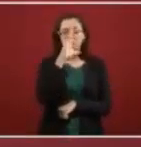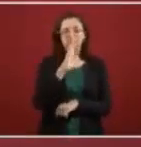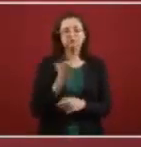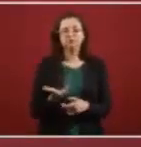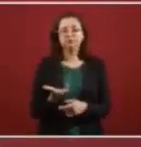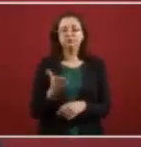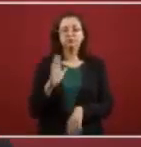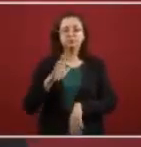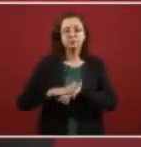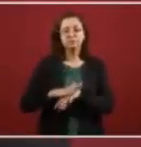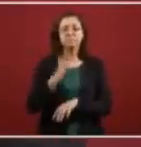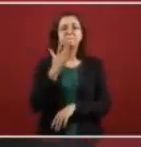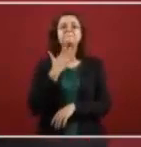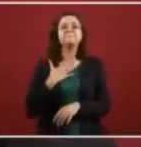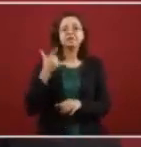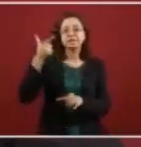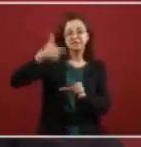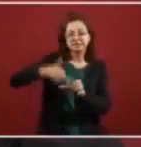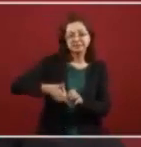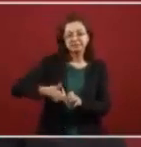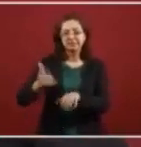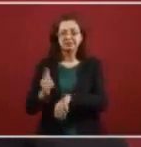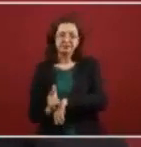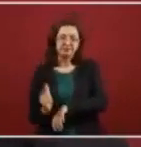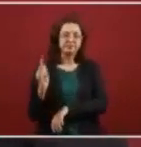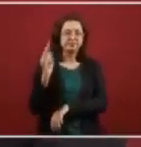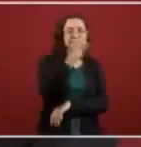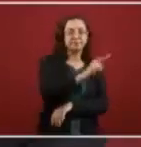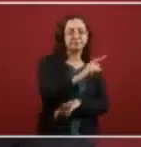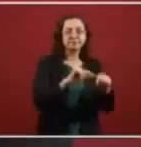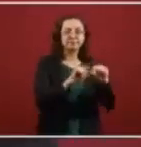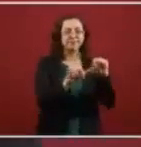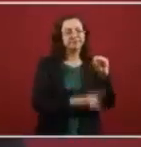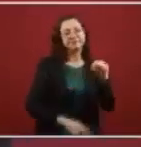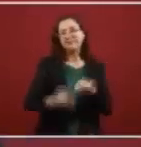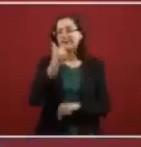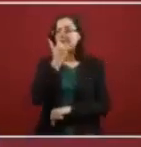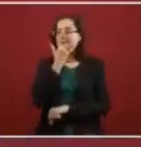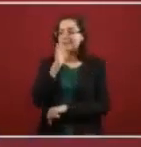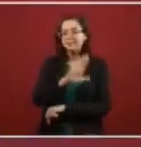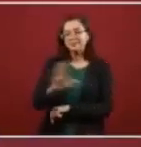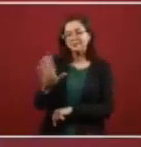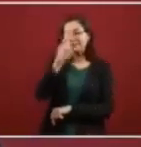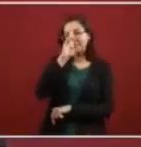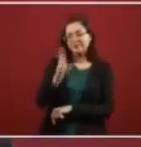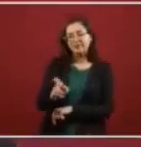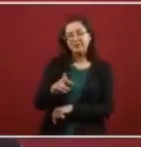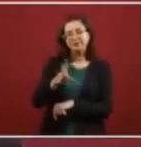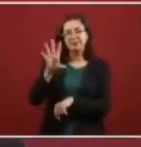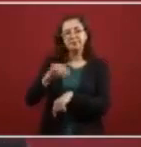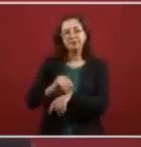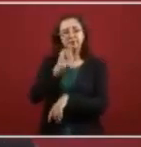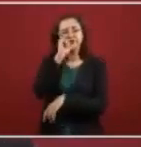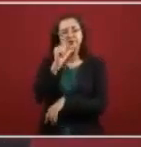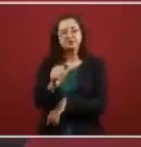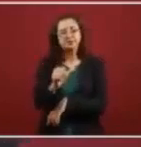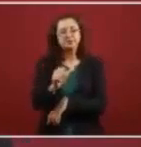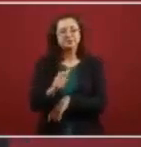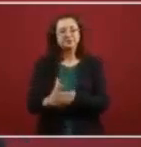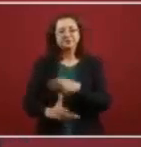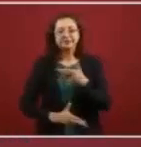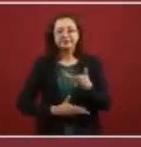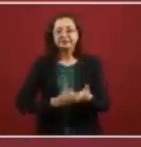ahora recargar combustible y retornar la misma entonces eso fue muy